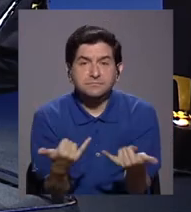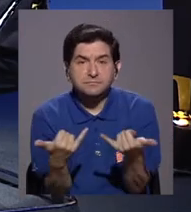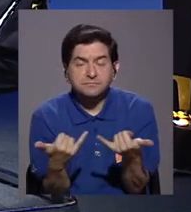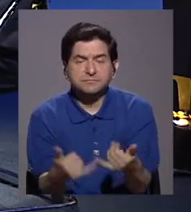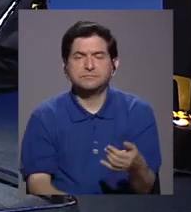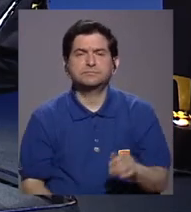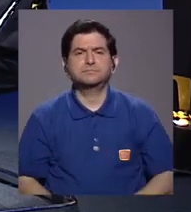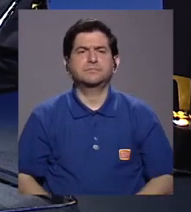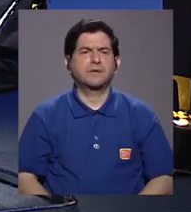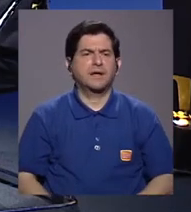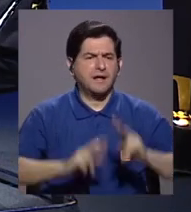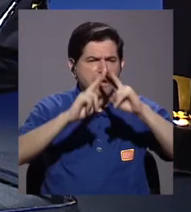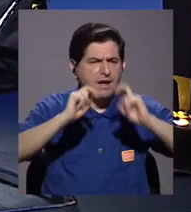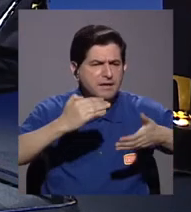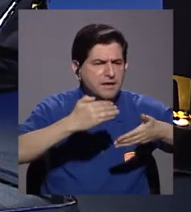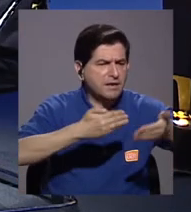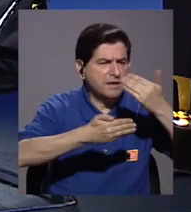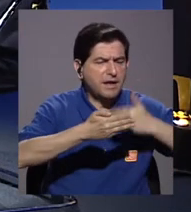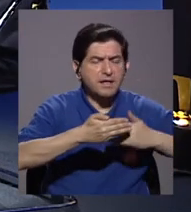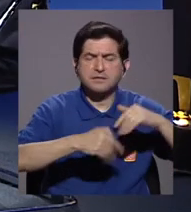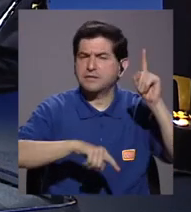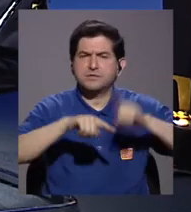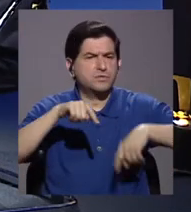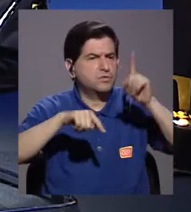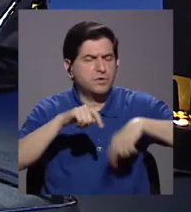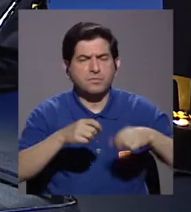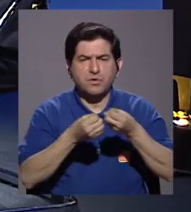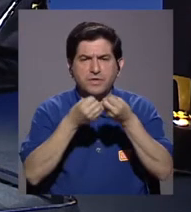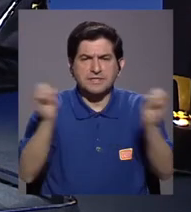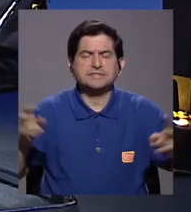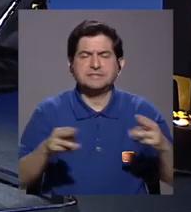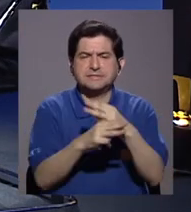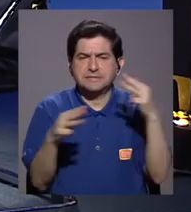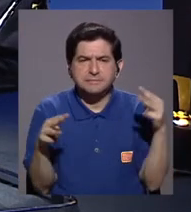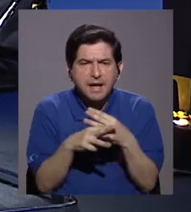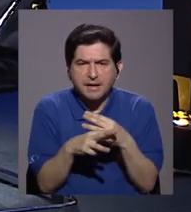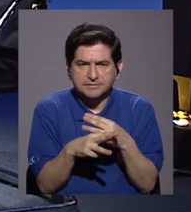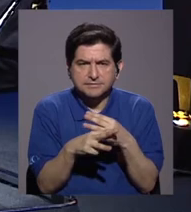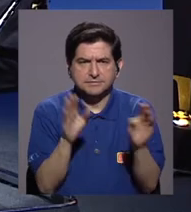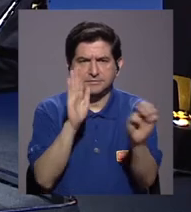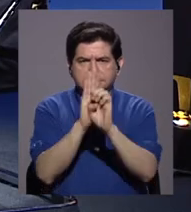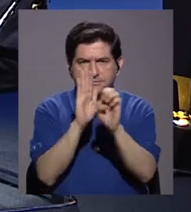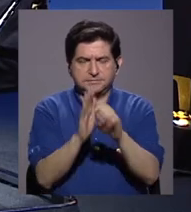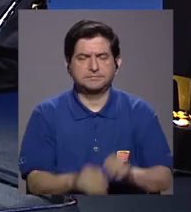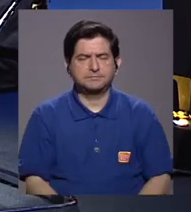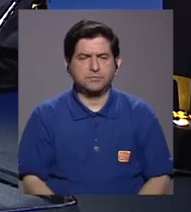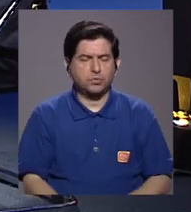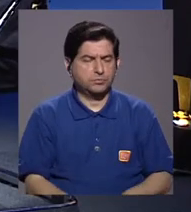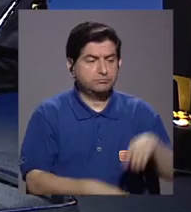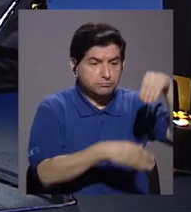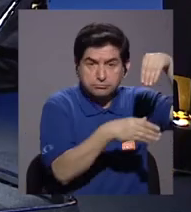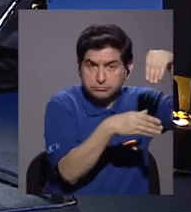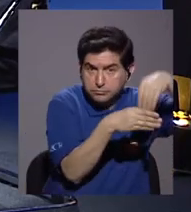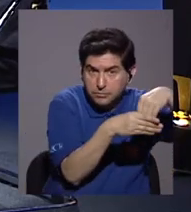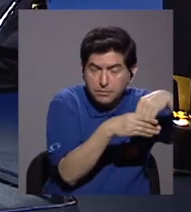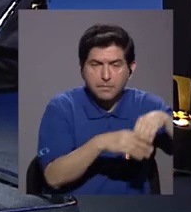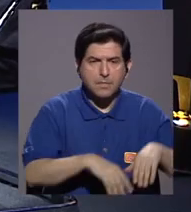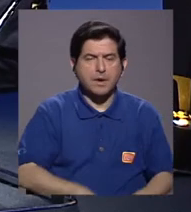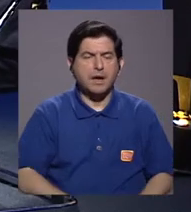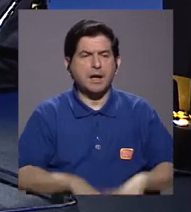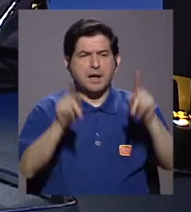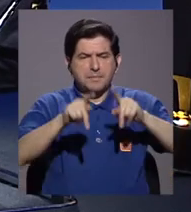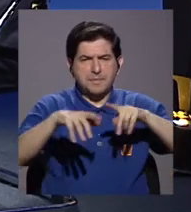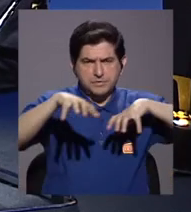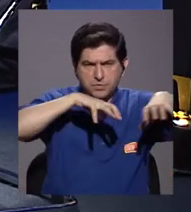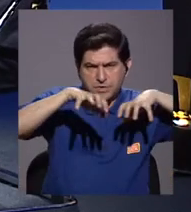en consideración las tecnologías que nos permitan encontrar dónde están los criaderos y